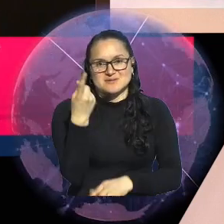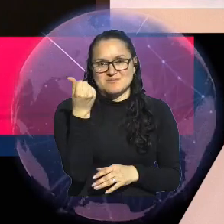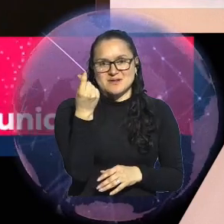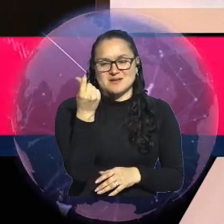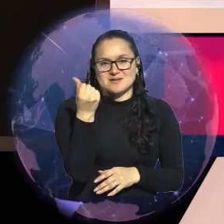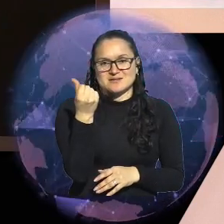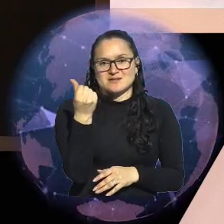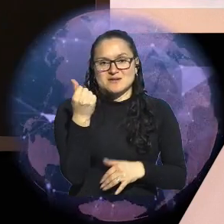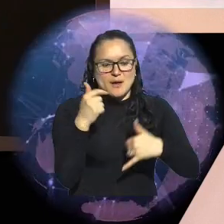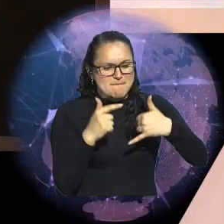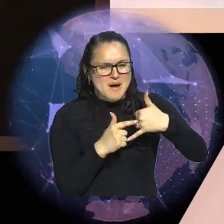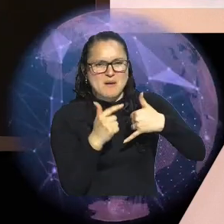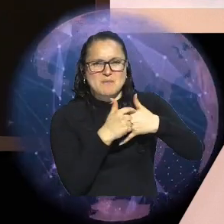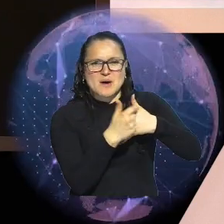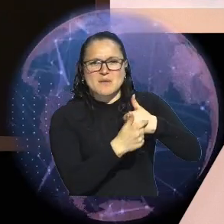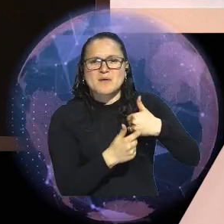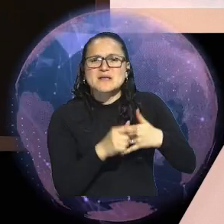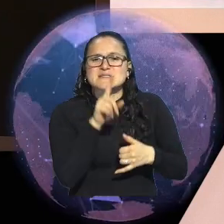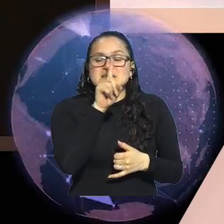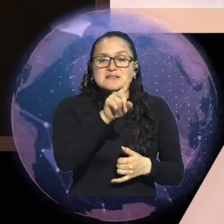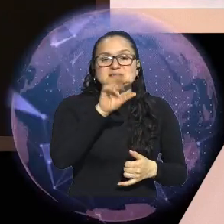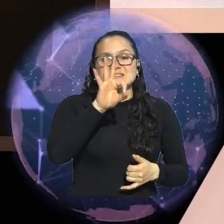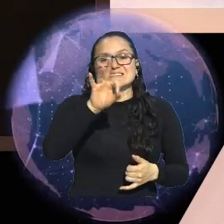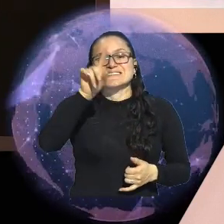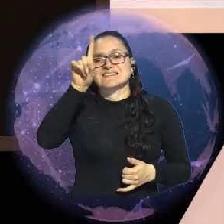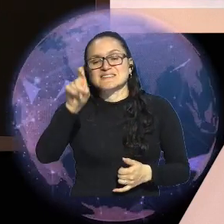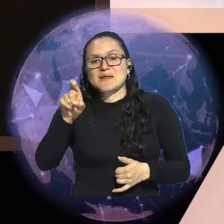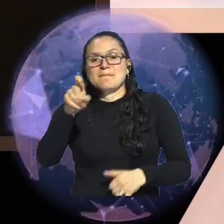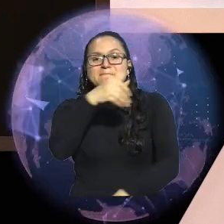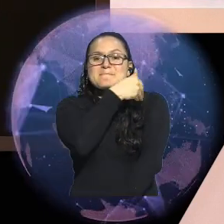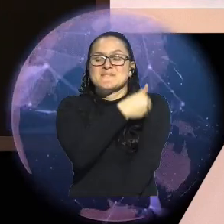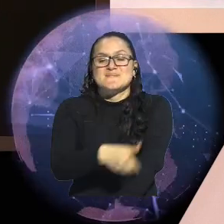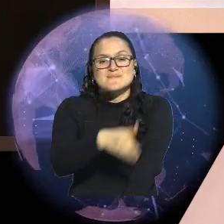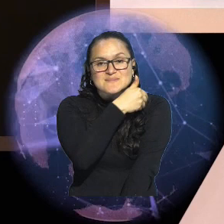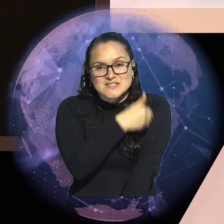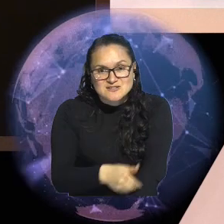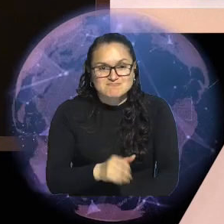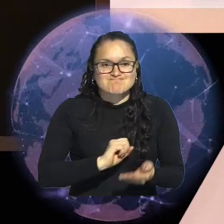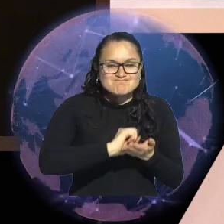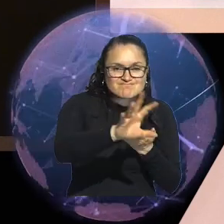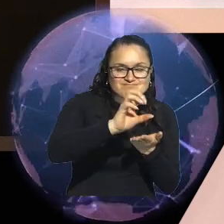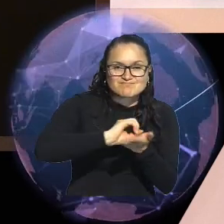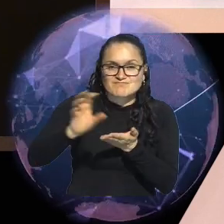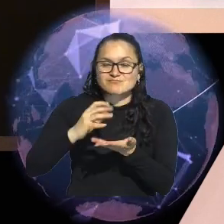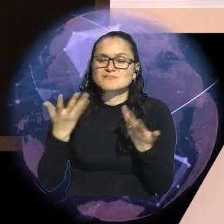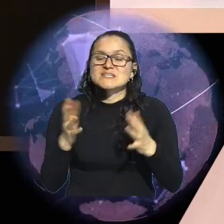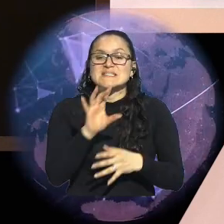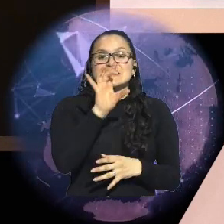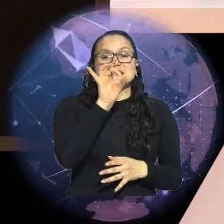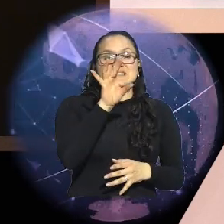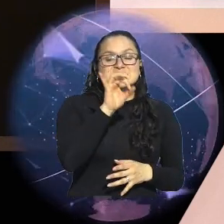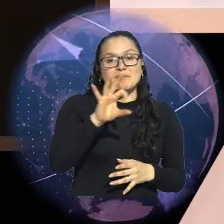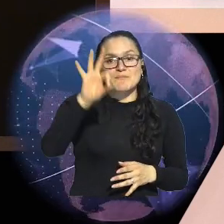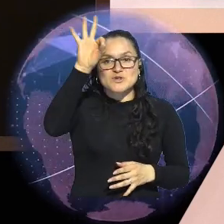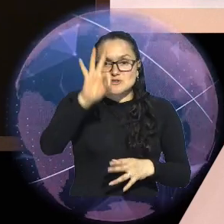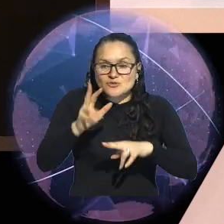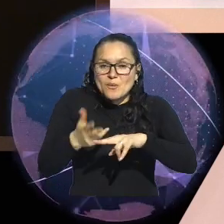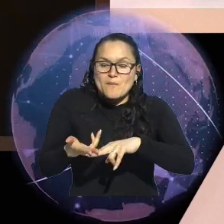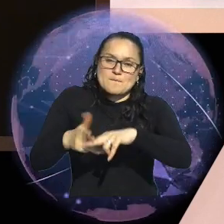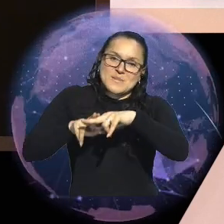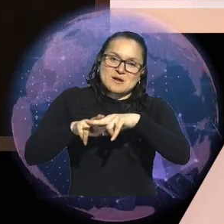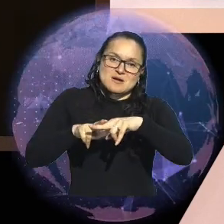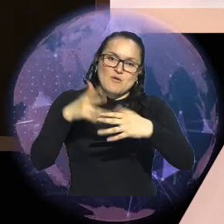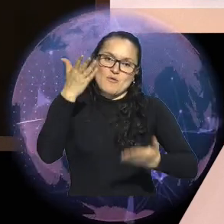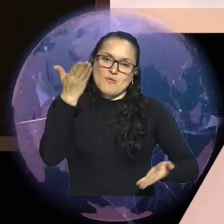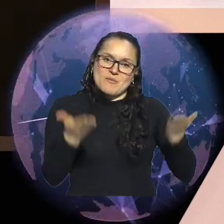136 millones de transacciones esto representa un 15 por ciento de operaciones adicionales en comparación con las